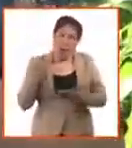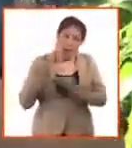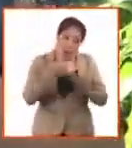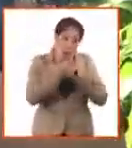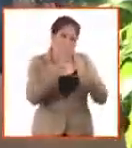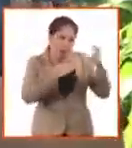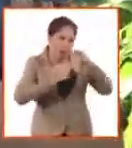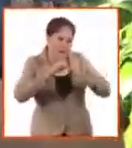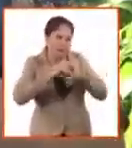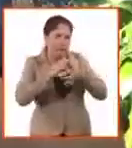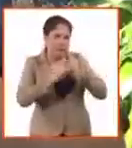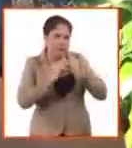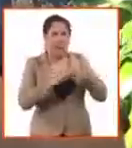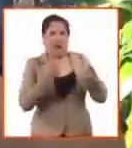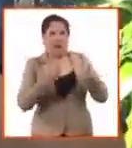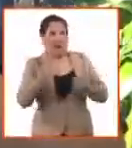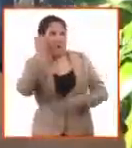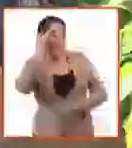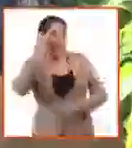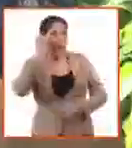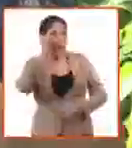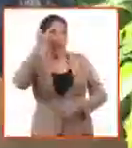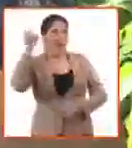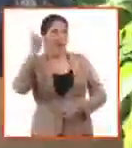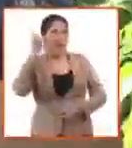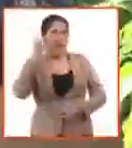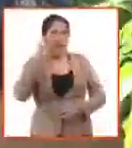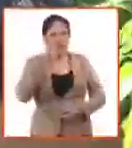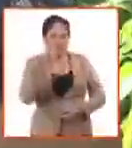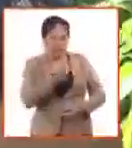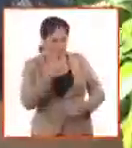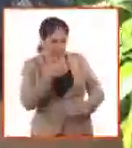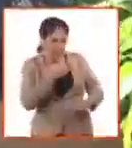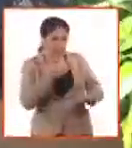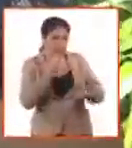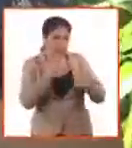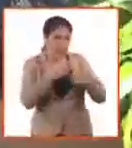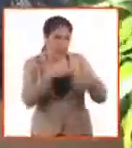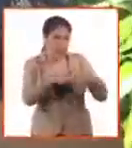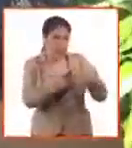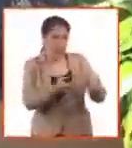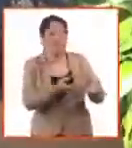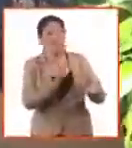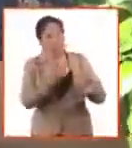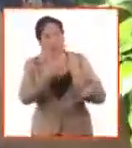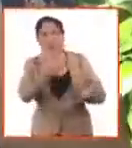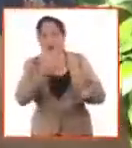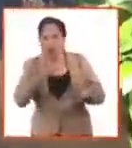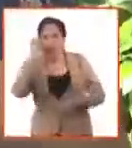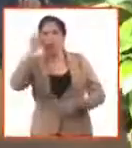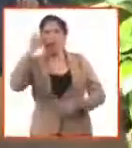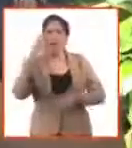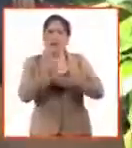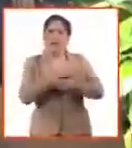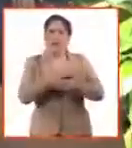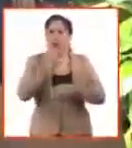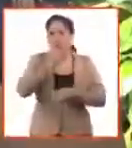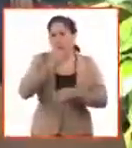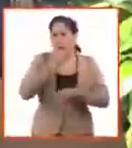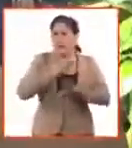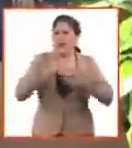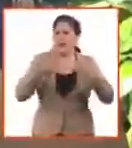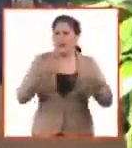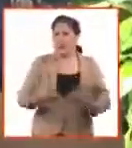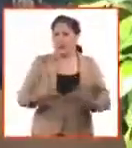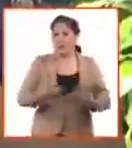muy fresquita se están alerta muchachos me dice esto se puede solucionar así y es verdad entonces él le da